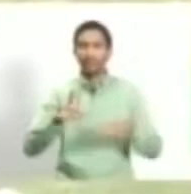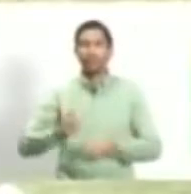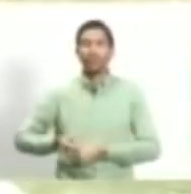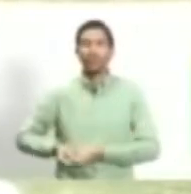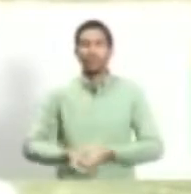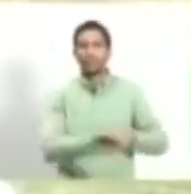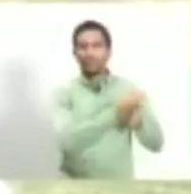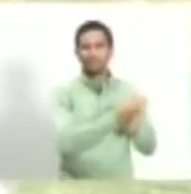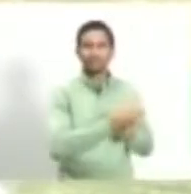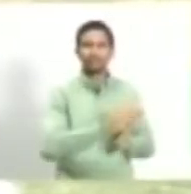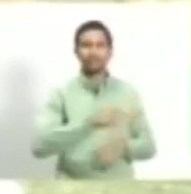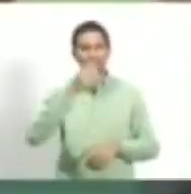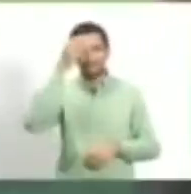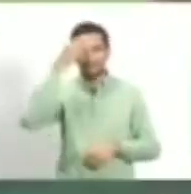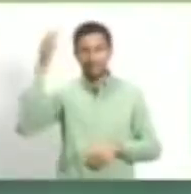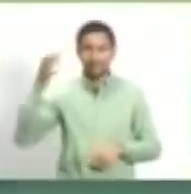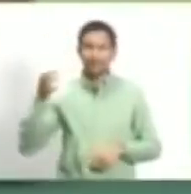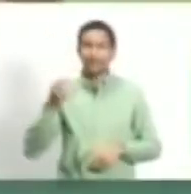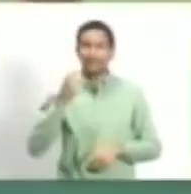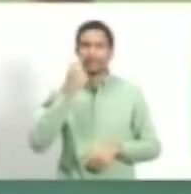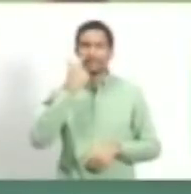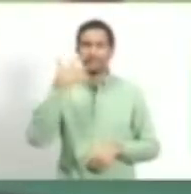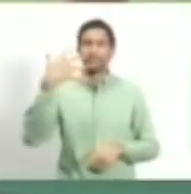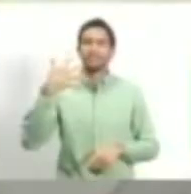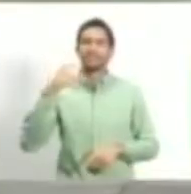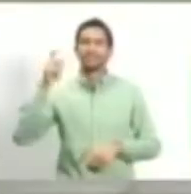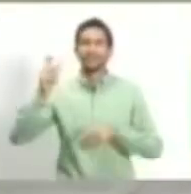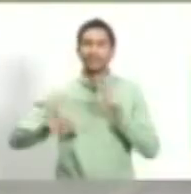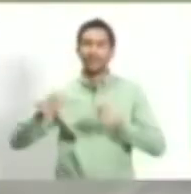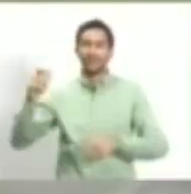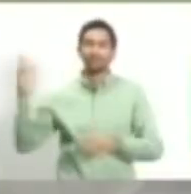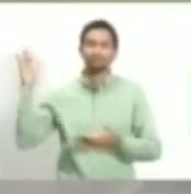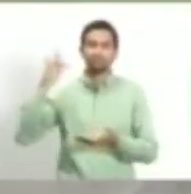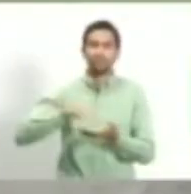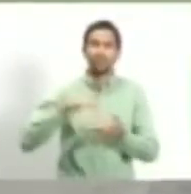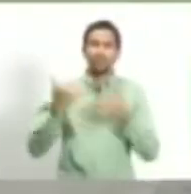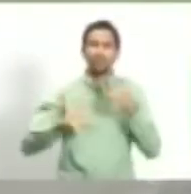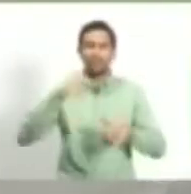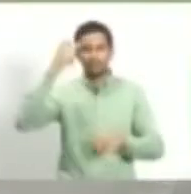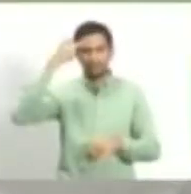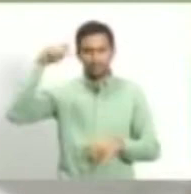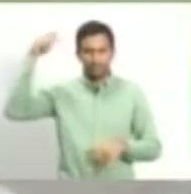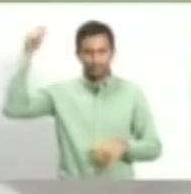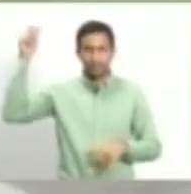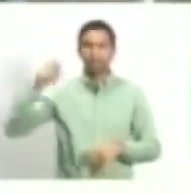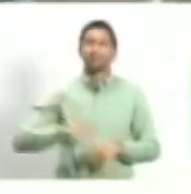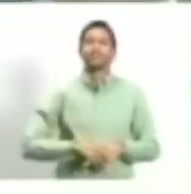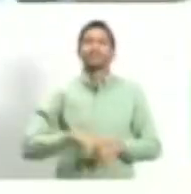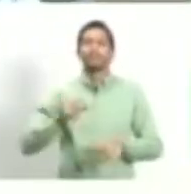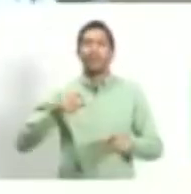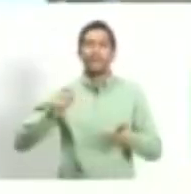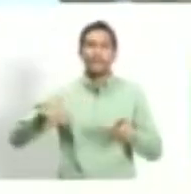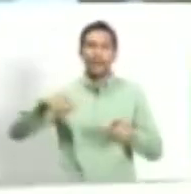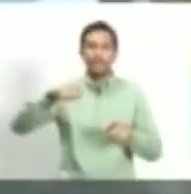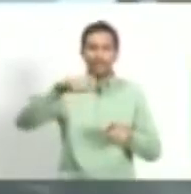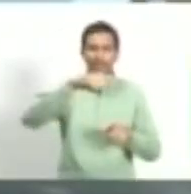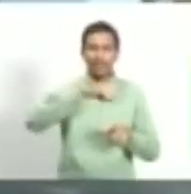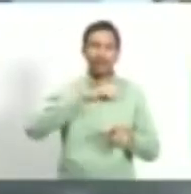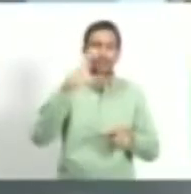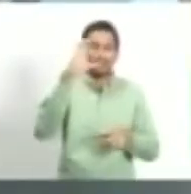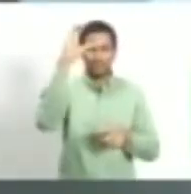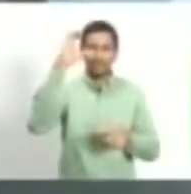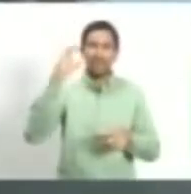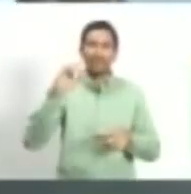Cartagena en Caribana tendrá como atractivo especial la presencia de los jugadores profesionales. Con ello comienza el Tour Profesional Colombiano de Golf, donde los